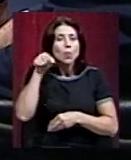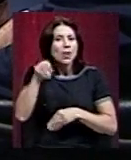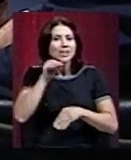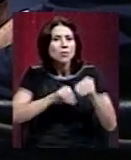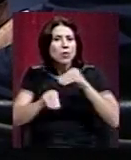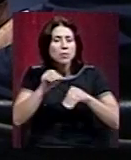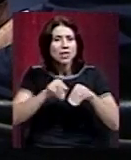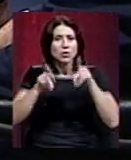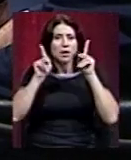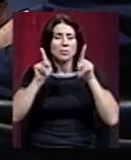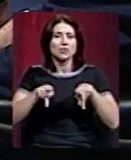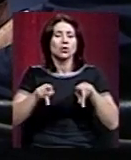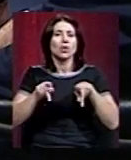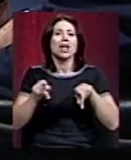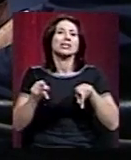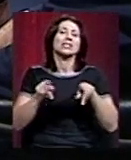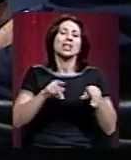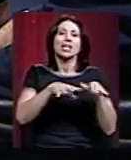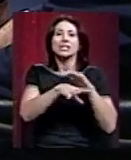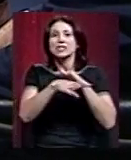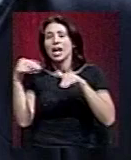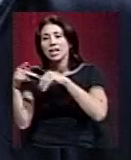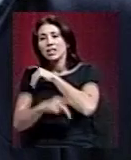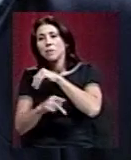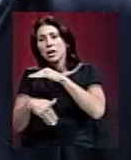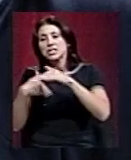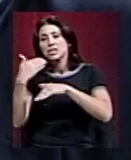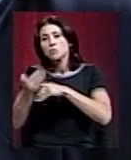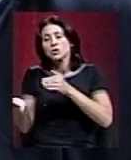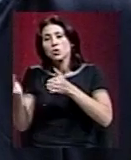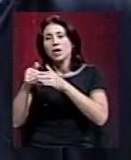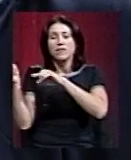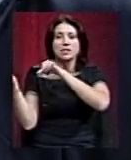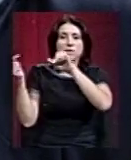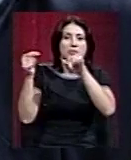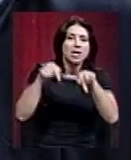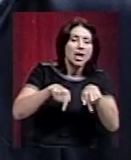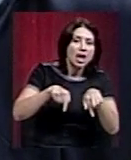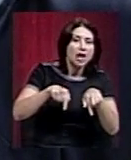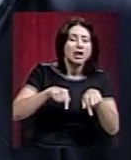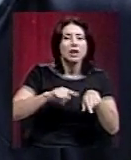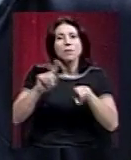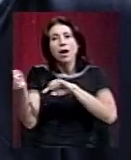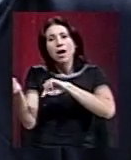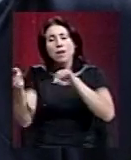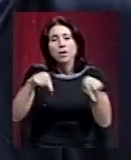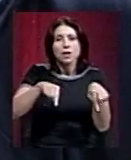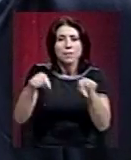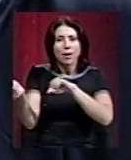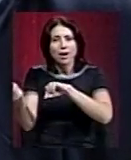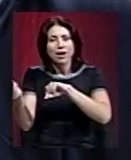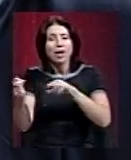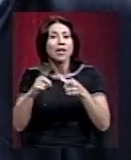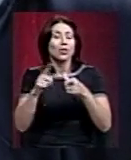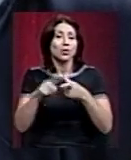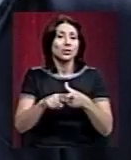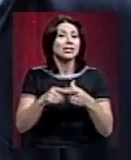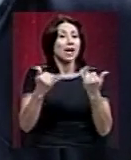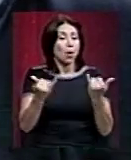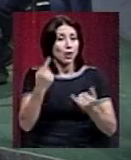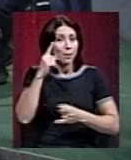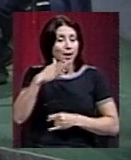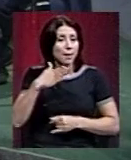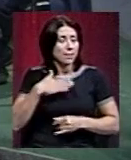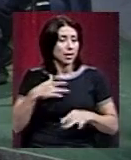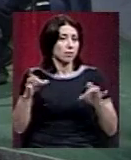va y regresa a ver a los parientes y regresa a la urbe o al norte. Ahora, lo dramático para mí desde